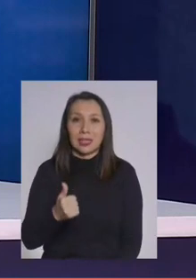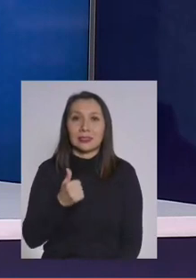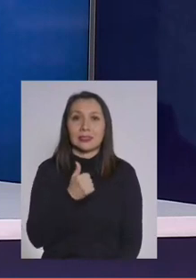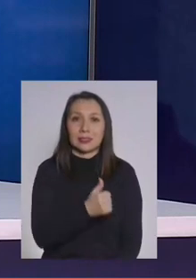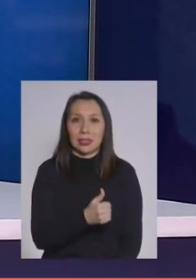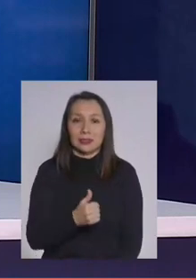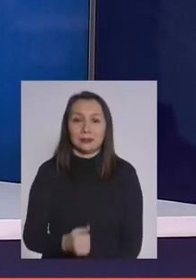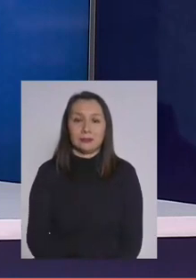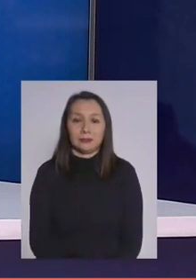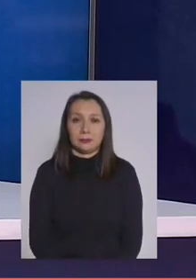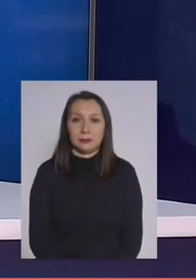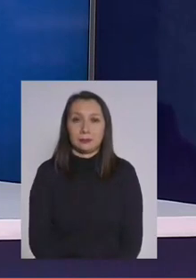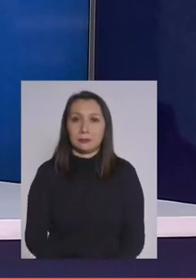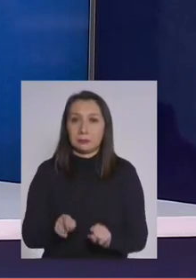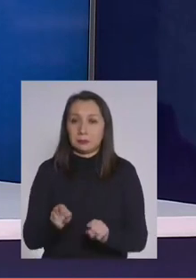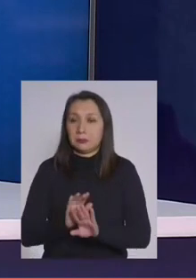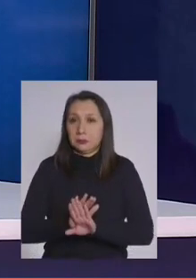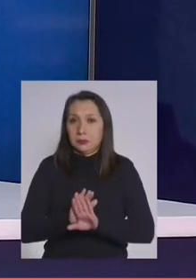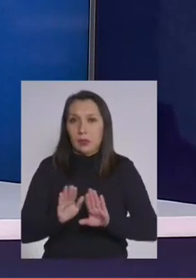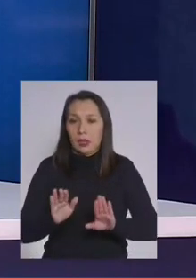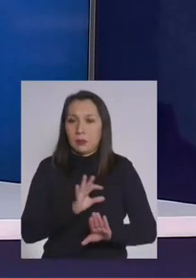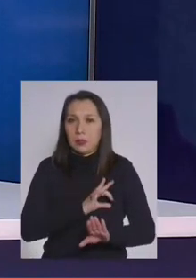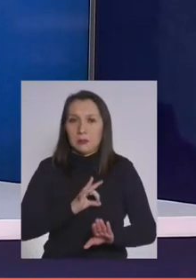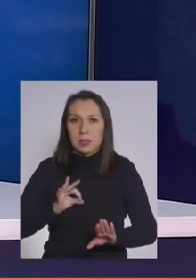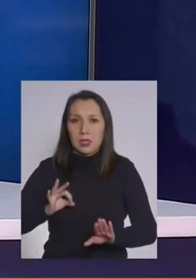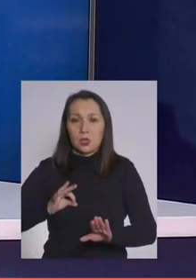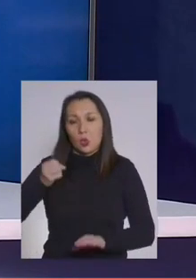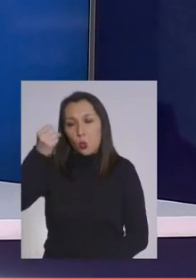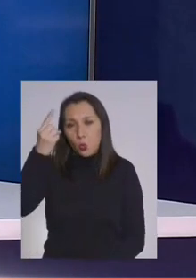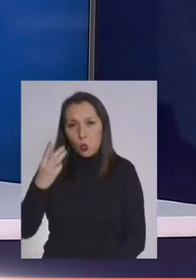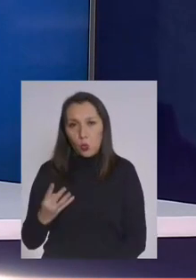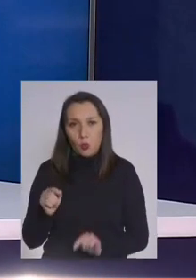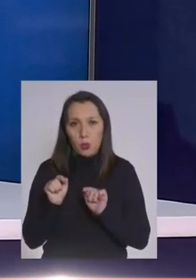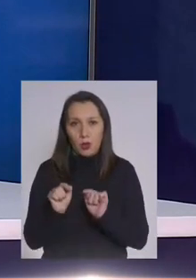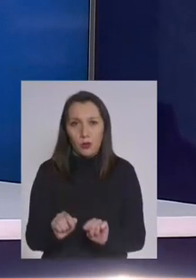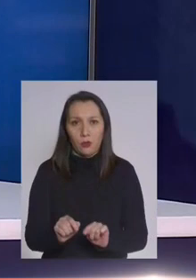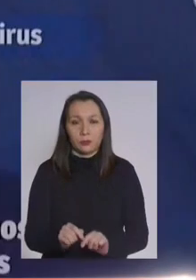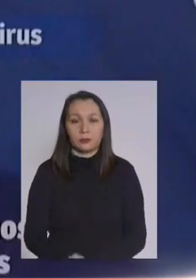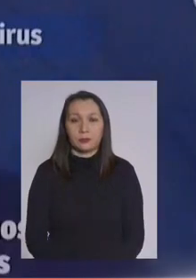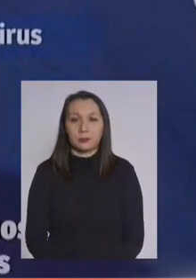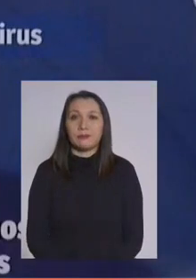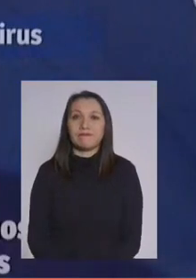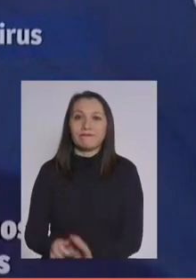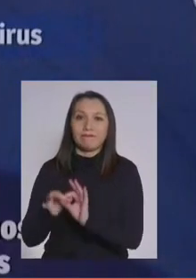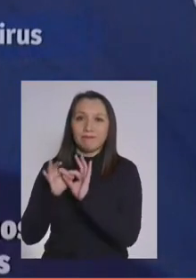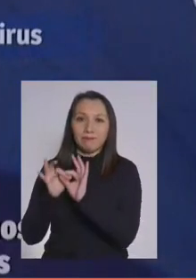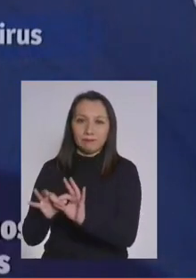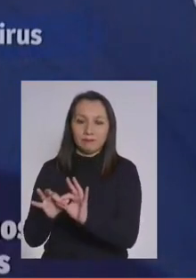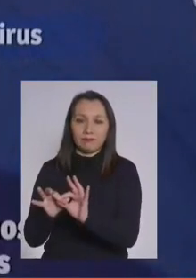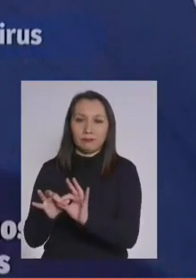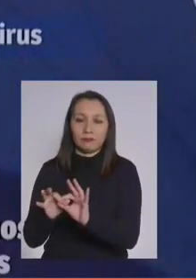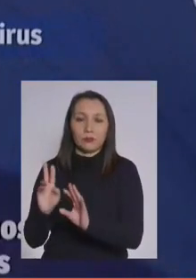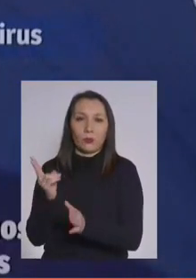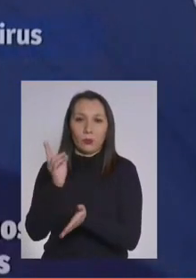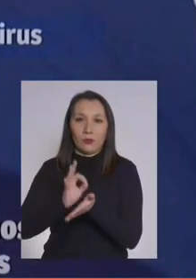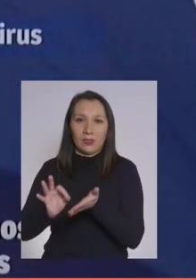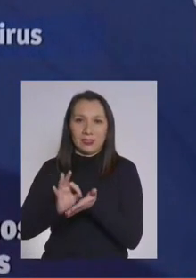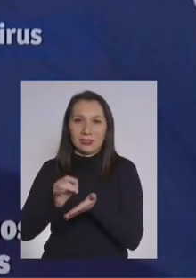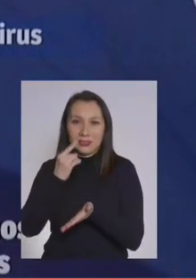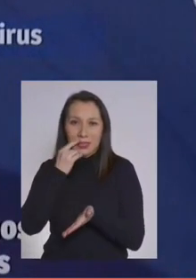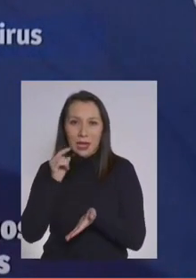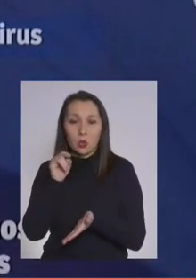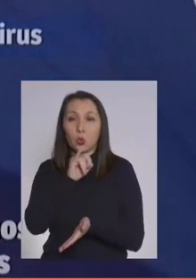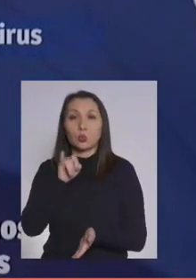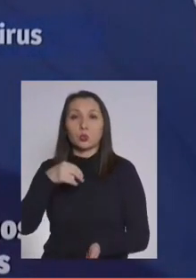6 eso es todo ministro en cuanto a la cuenta del día de hoy muchas gracias subsecretarios zúñiga